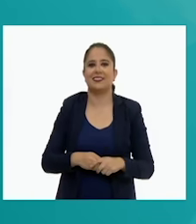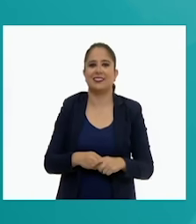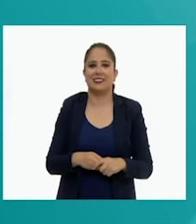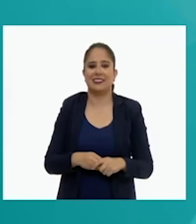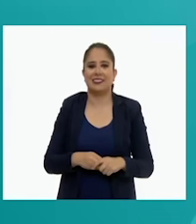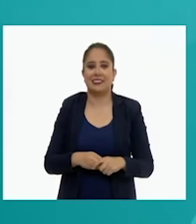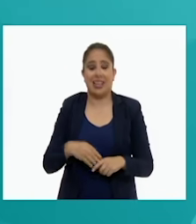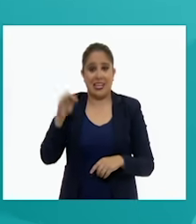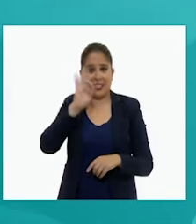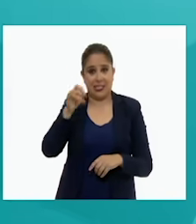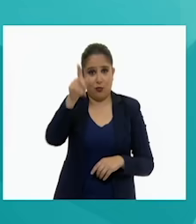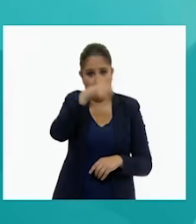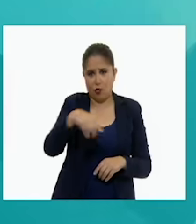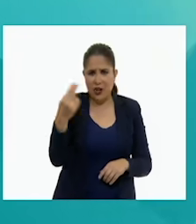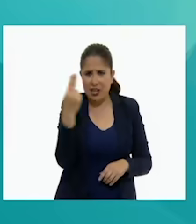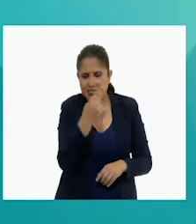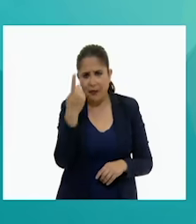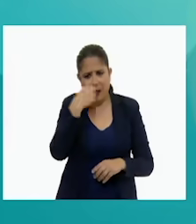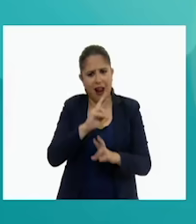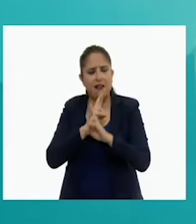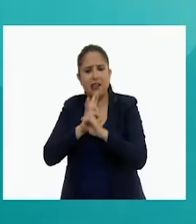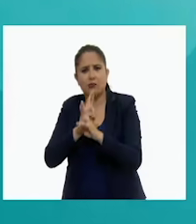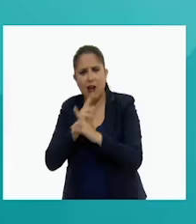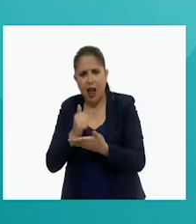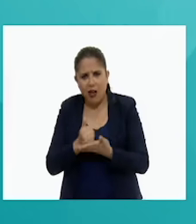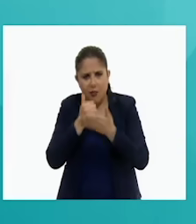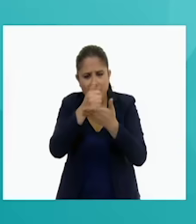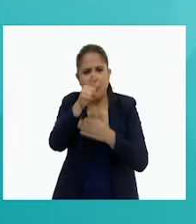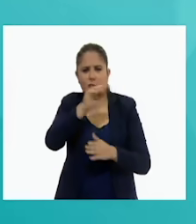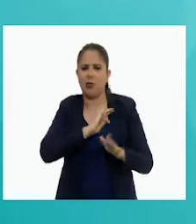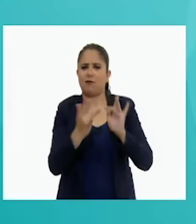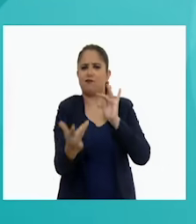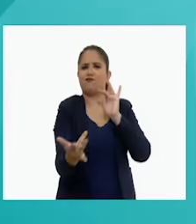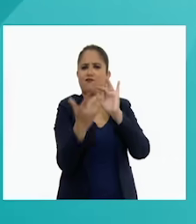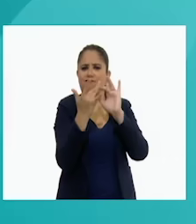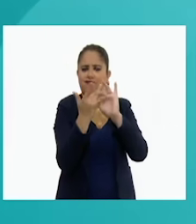Si necesitas ayuda para responder las preguntas, contáctanos.